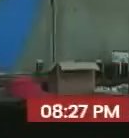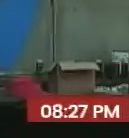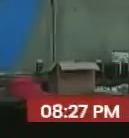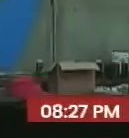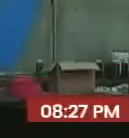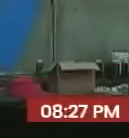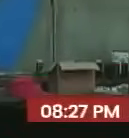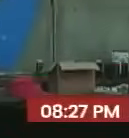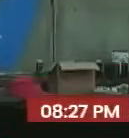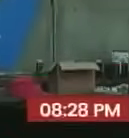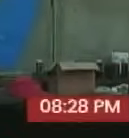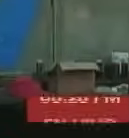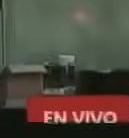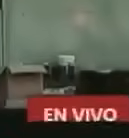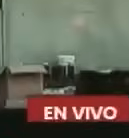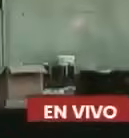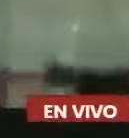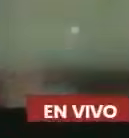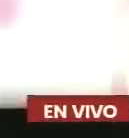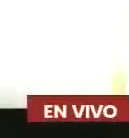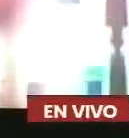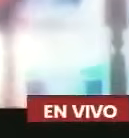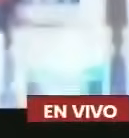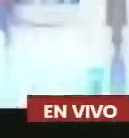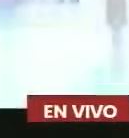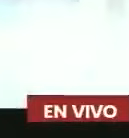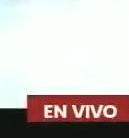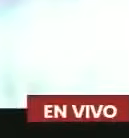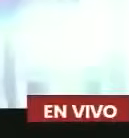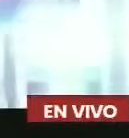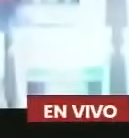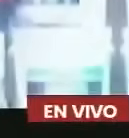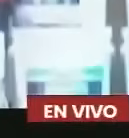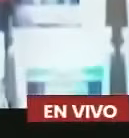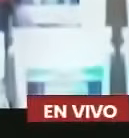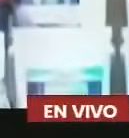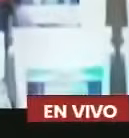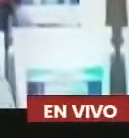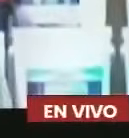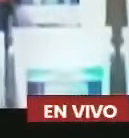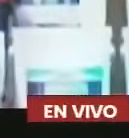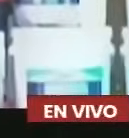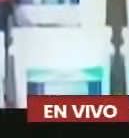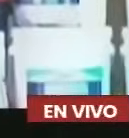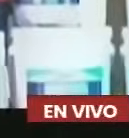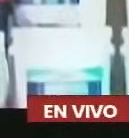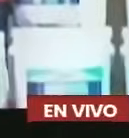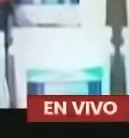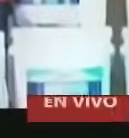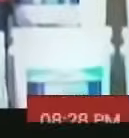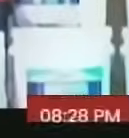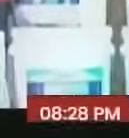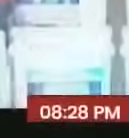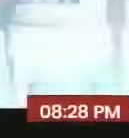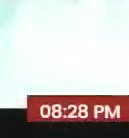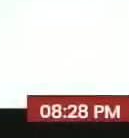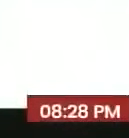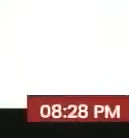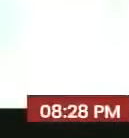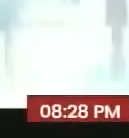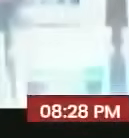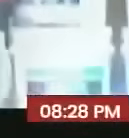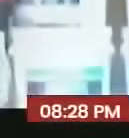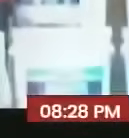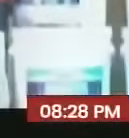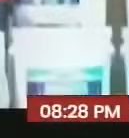un discurso fascista de odio, de venganza. Y un cuarto consenso, que es la necesidad de recuperar el